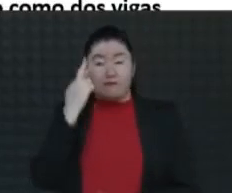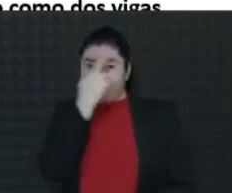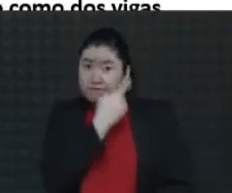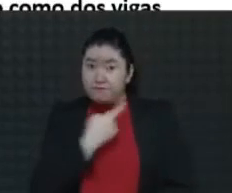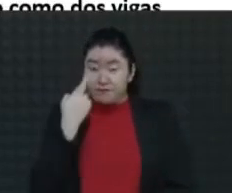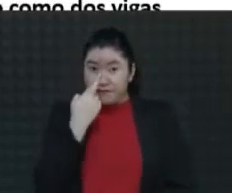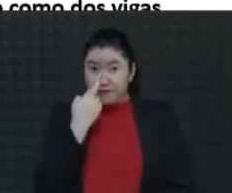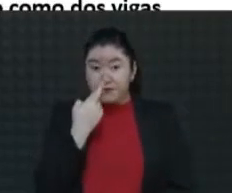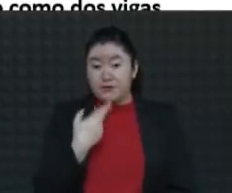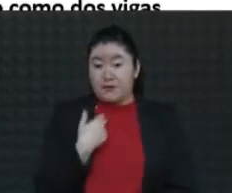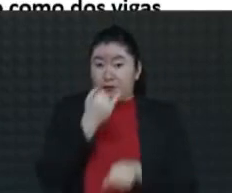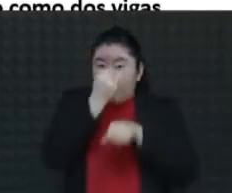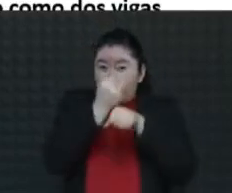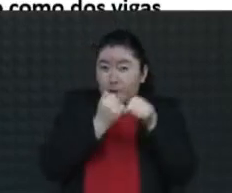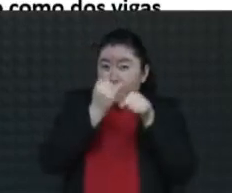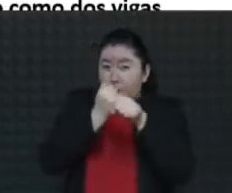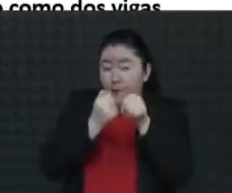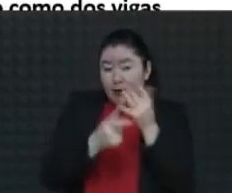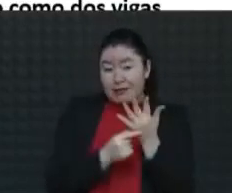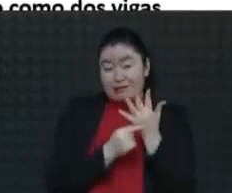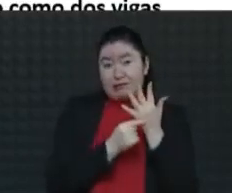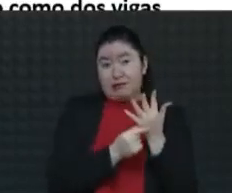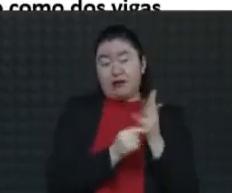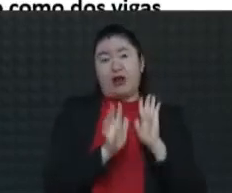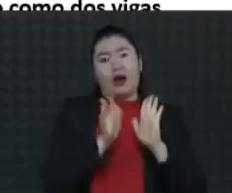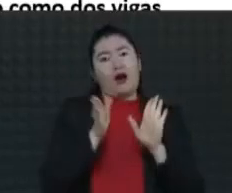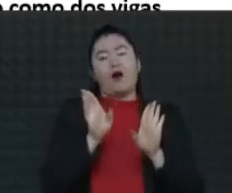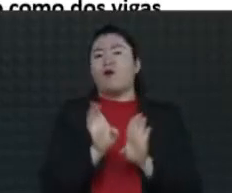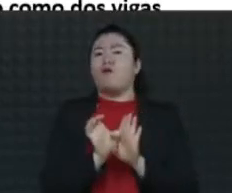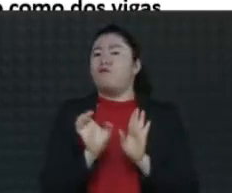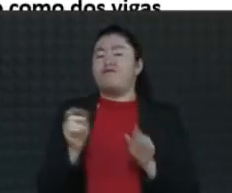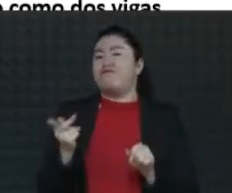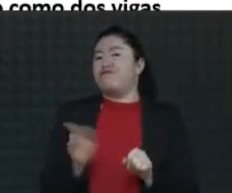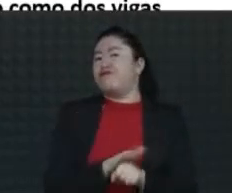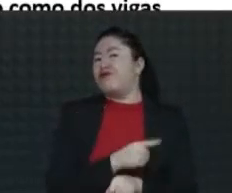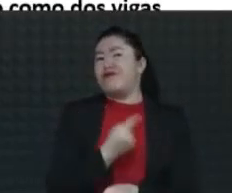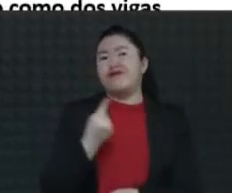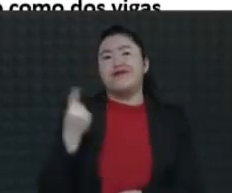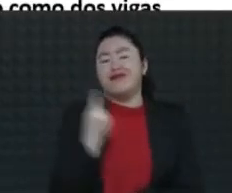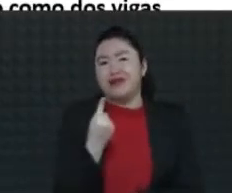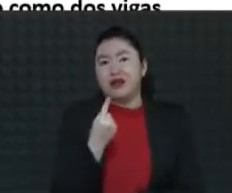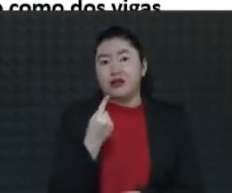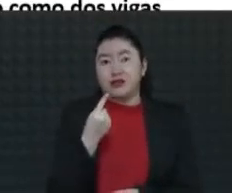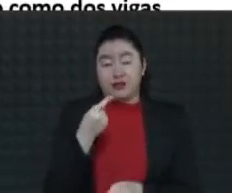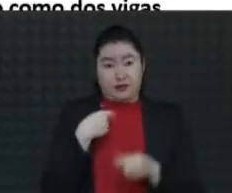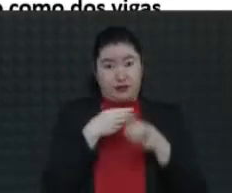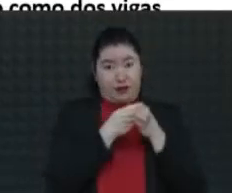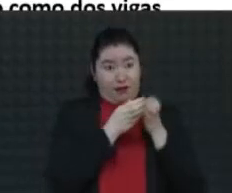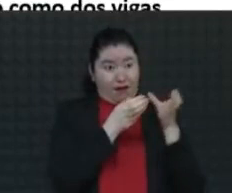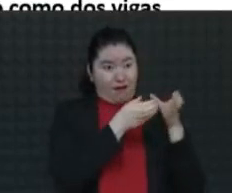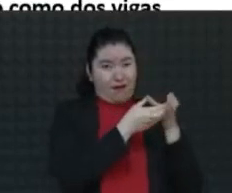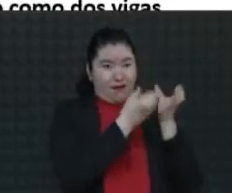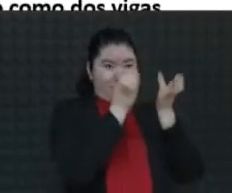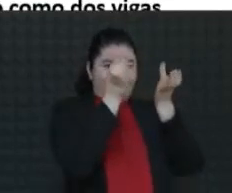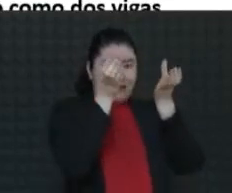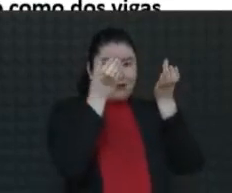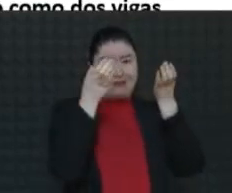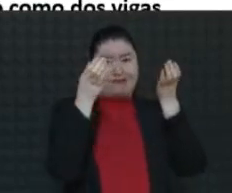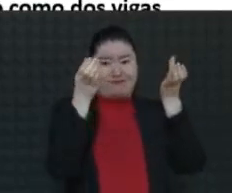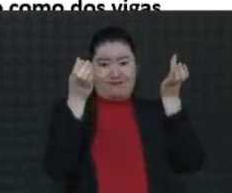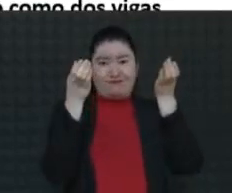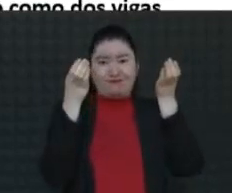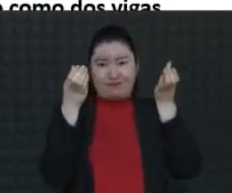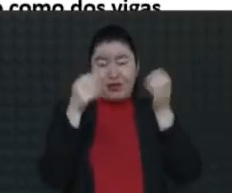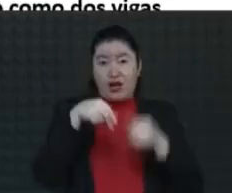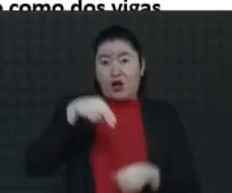los análisis indicaron que el colapso ocurrió como resultado del pandeo de las vigas norte y sur,